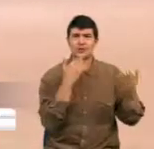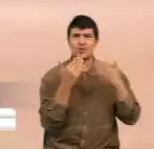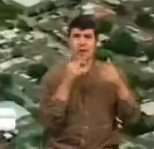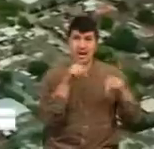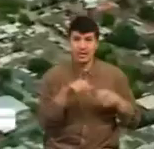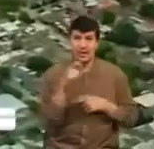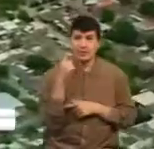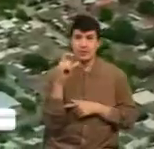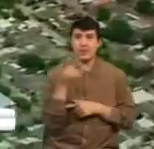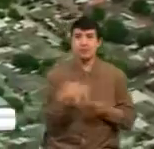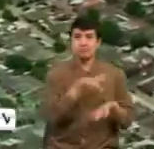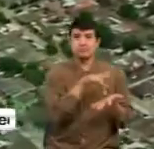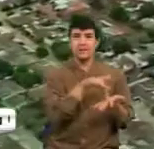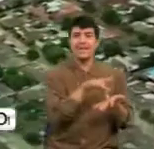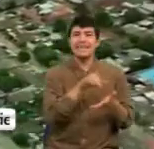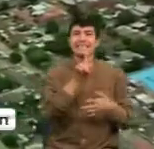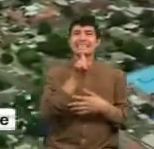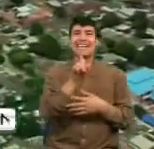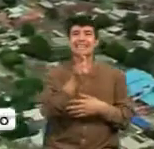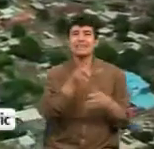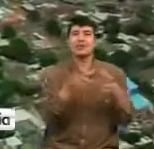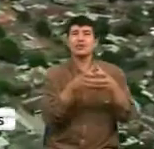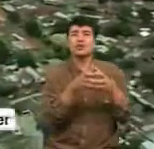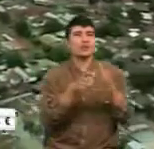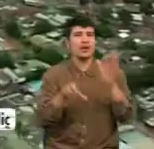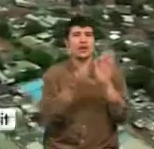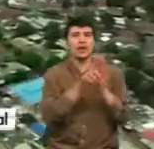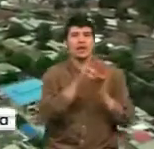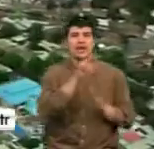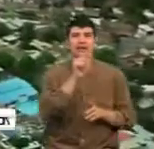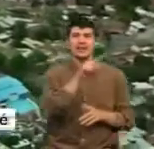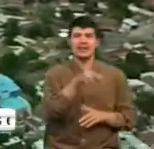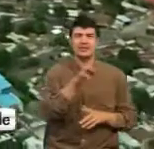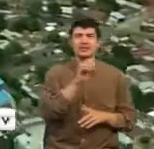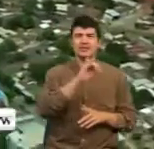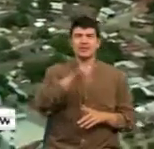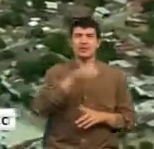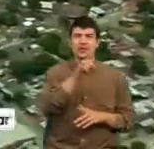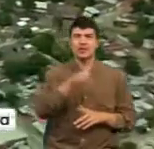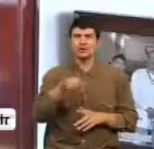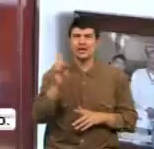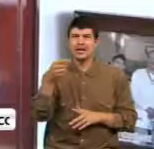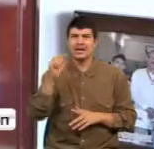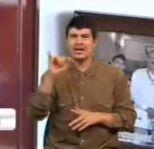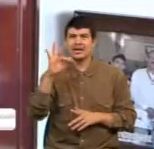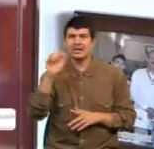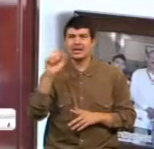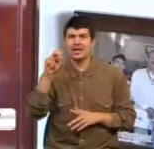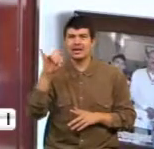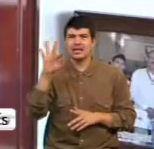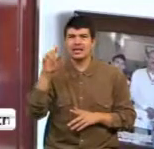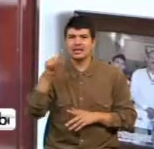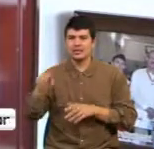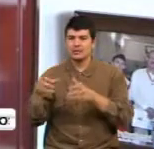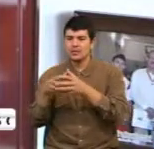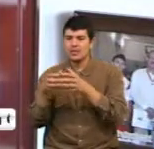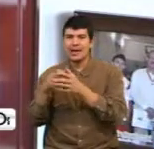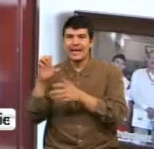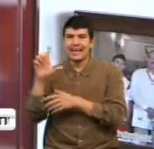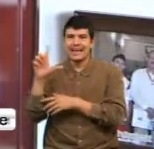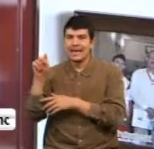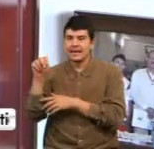hacen presencia seis actores ilegales rastrojos urabeños gaitanistas clan del golfo lln lt l